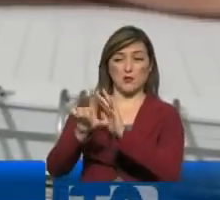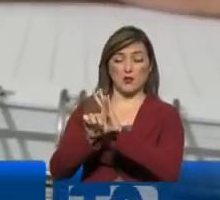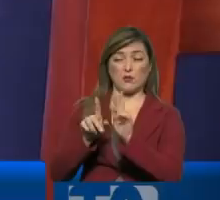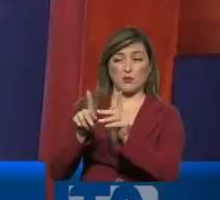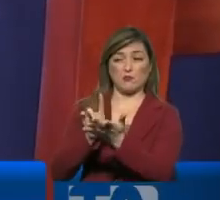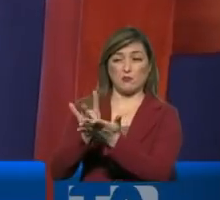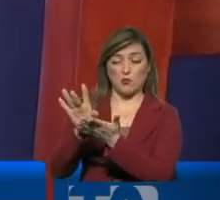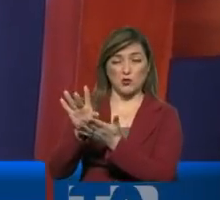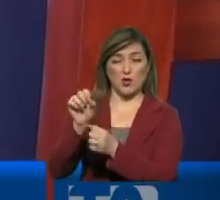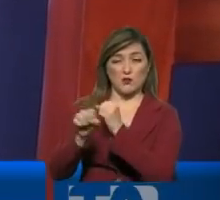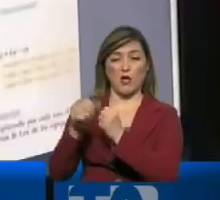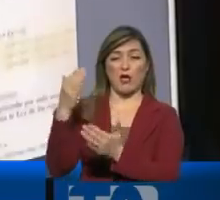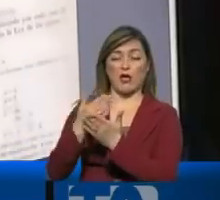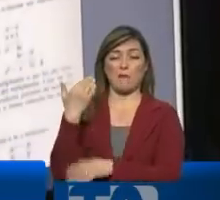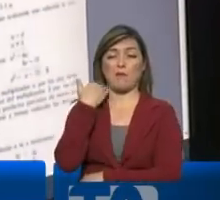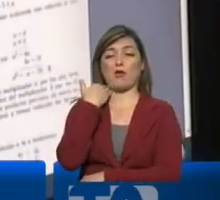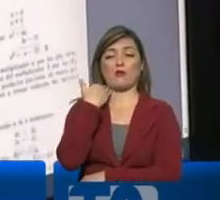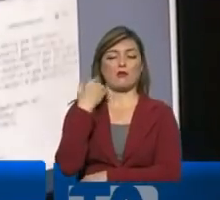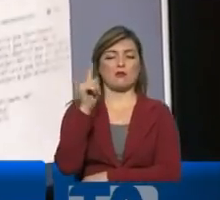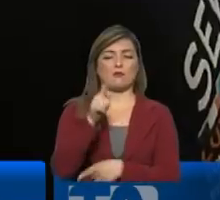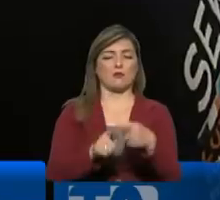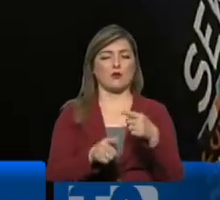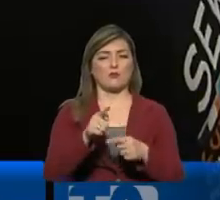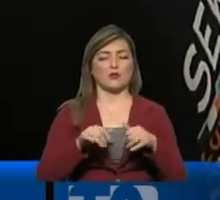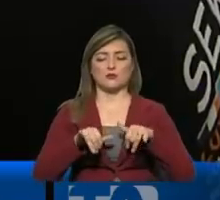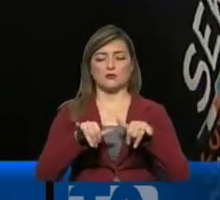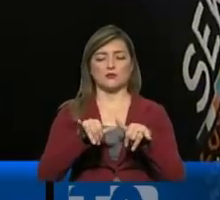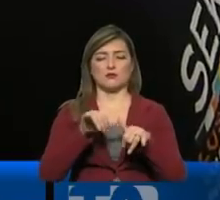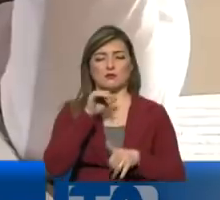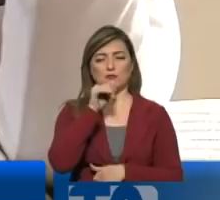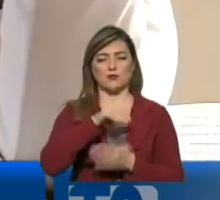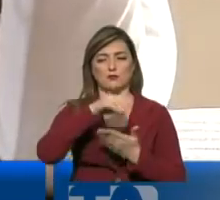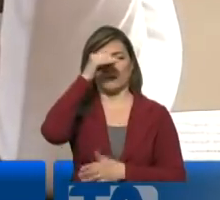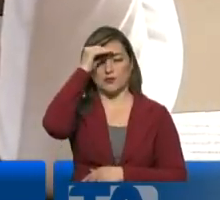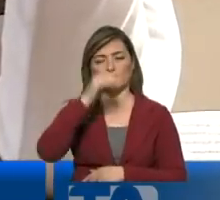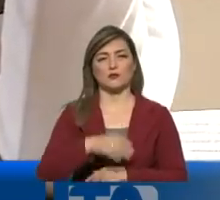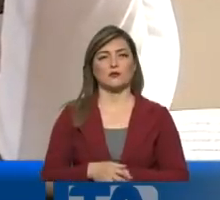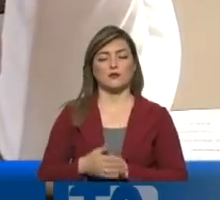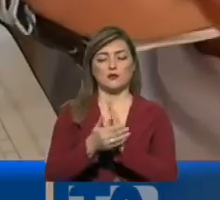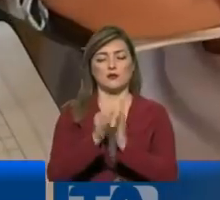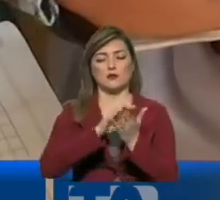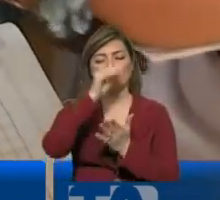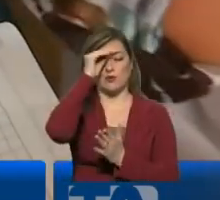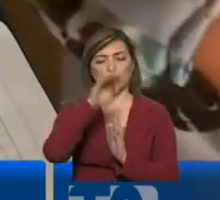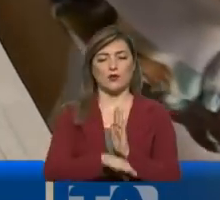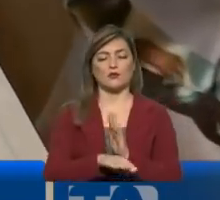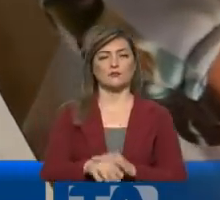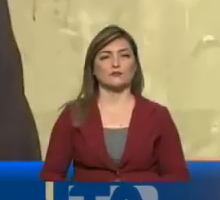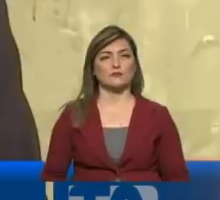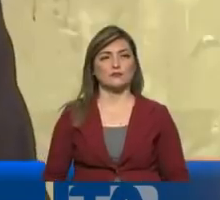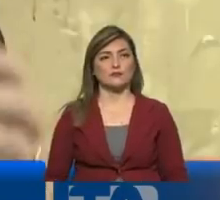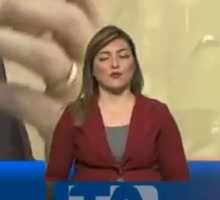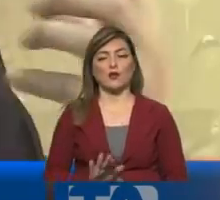que simplemente avanzarán con ese rezago académico que además viene acompañado de una disminución de las capacidades de aprendizaje por el